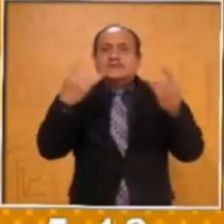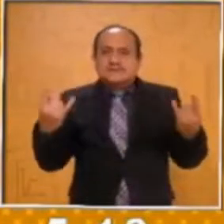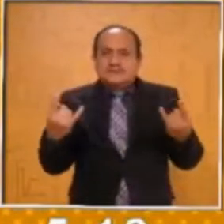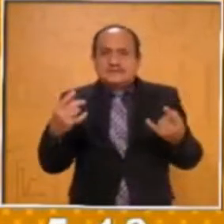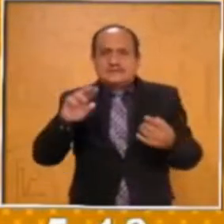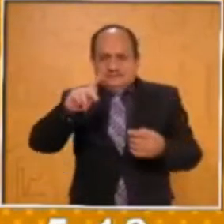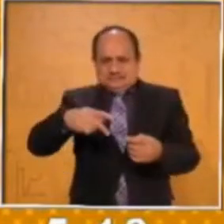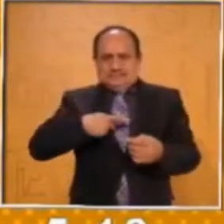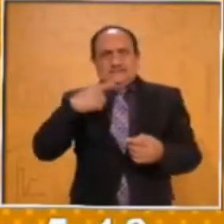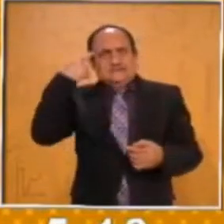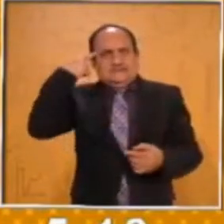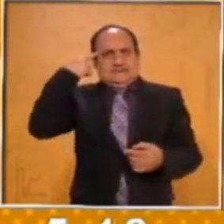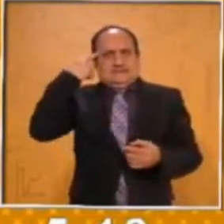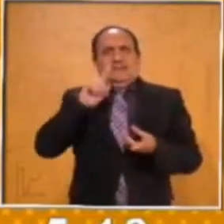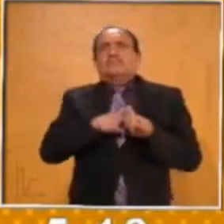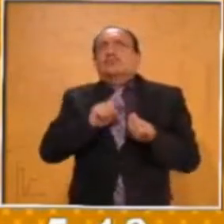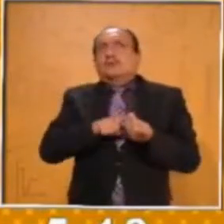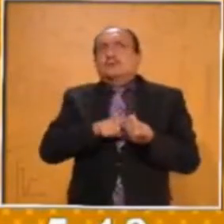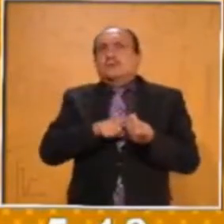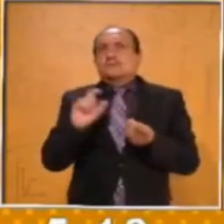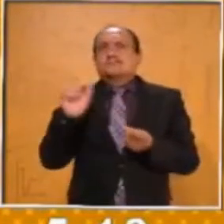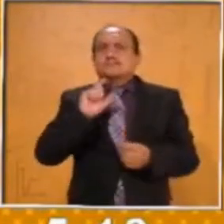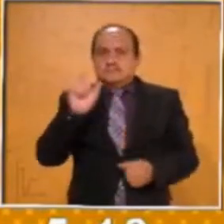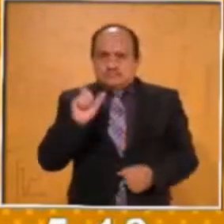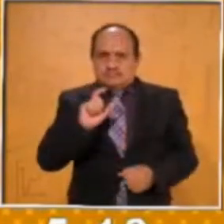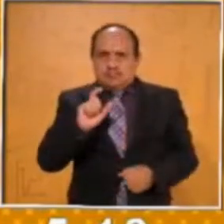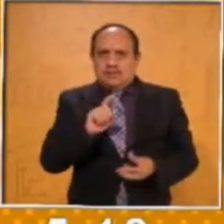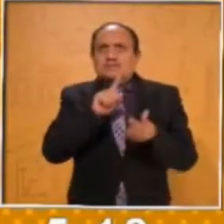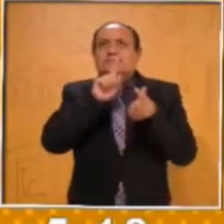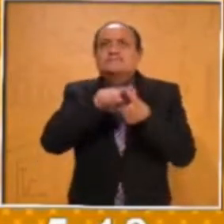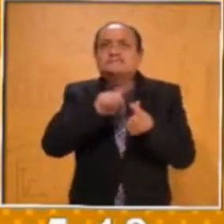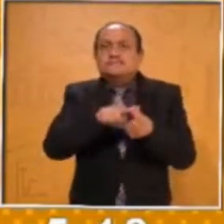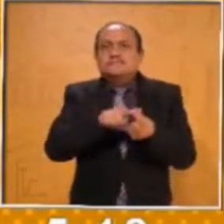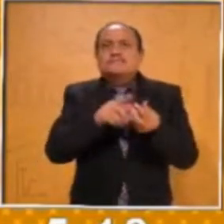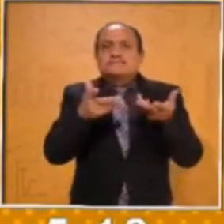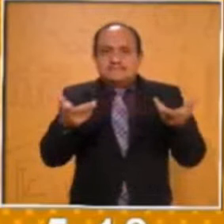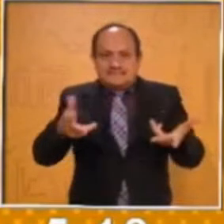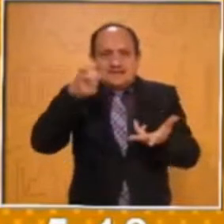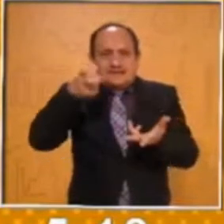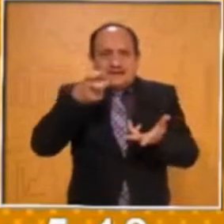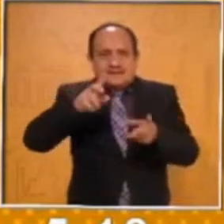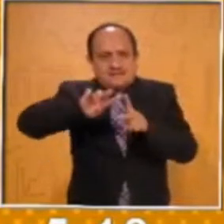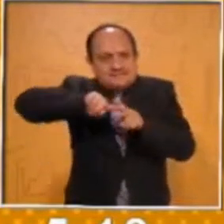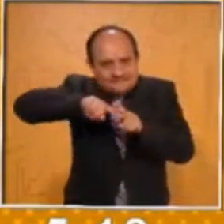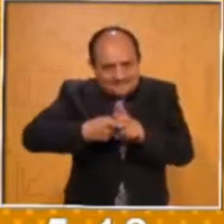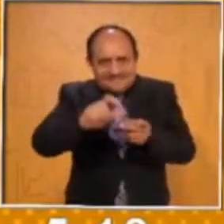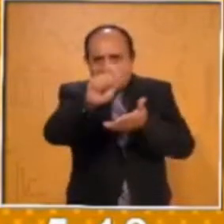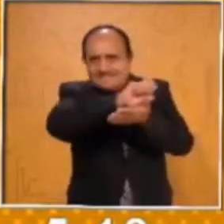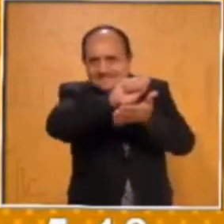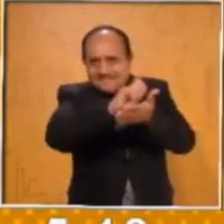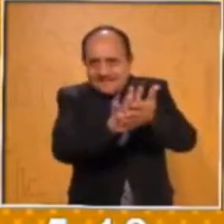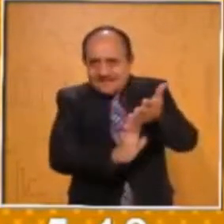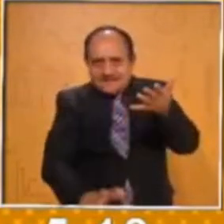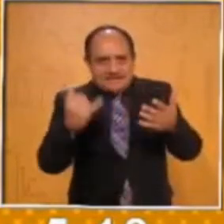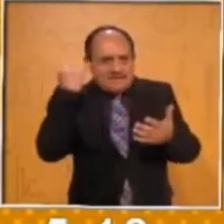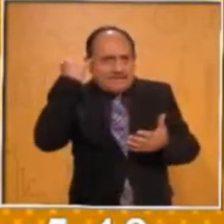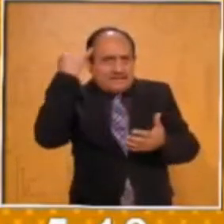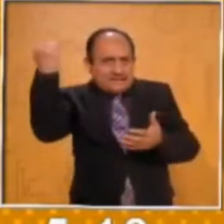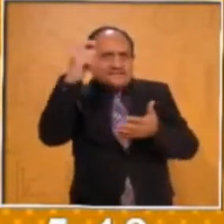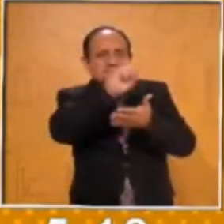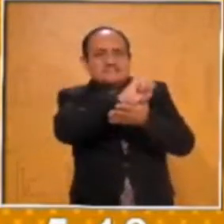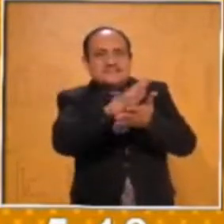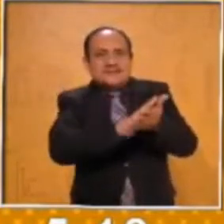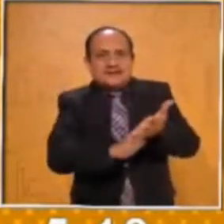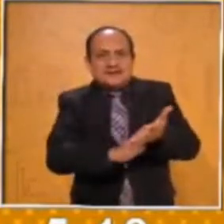contestar preguntas como el dónde, el cuándo, el quién, y es el comienzo de mi relato y se caracteriza